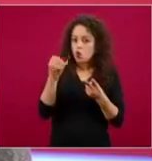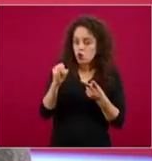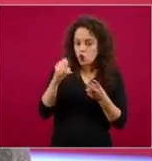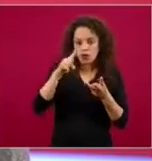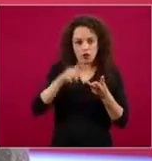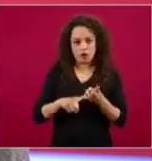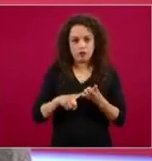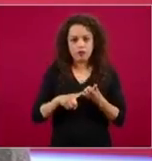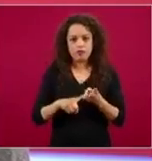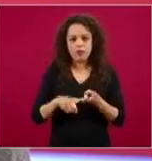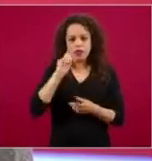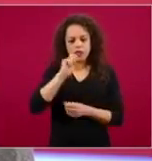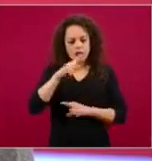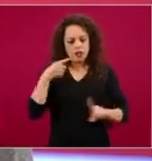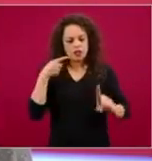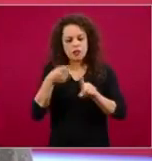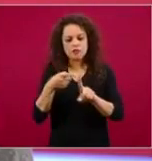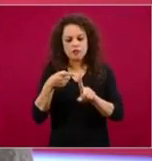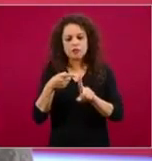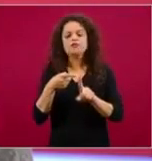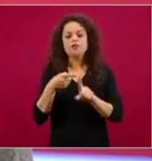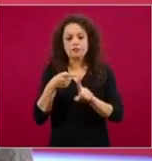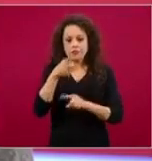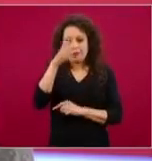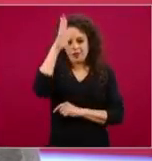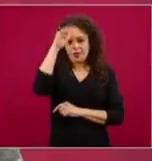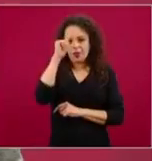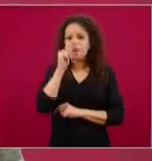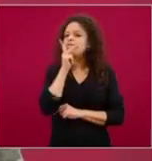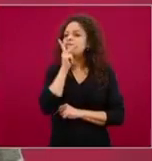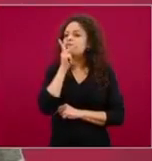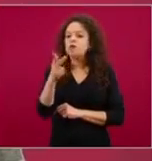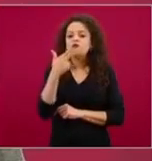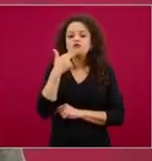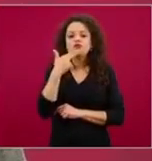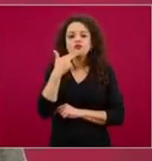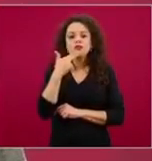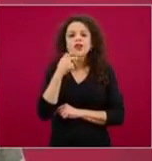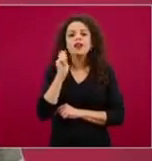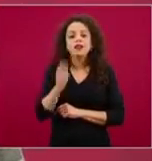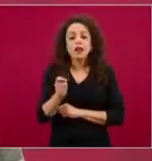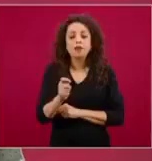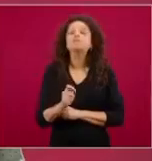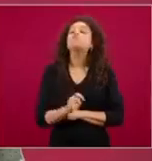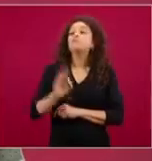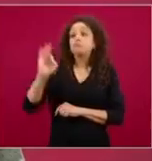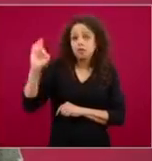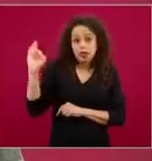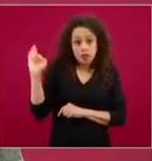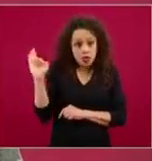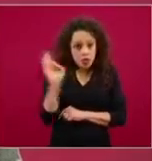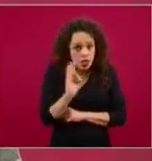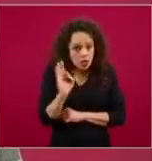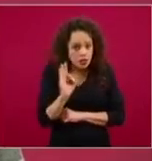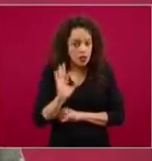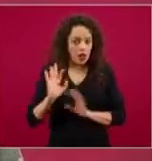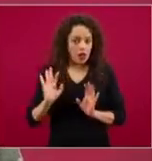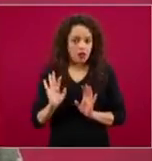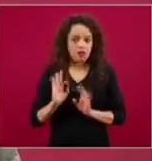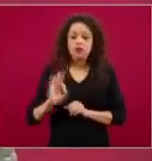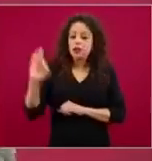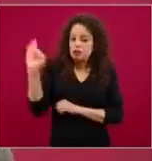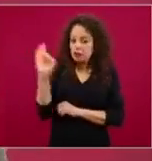predicciones. Recuerden que usábamos una frase y decíamos, sí y solo sí, ¿se acuerdan de eso? Sí y solo